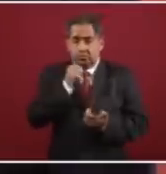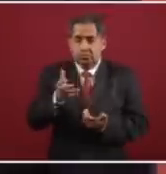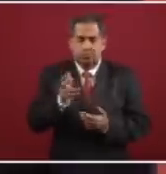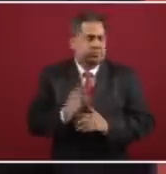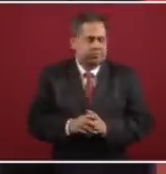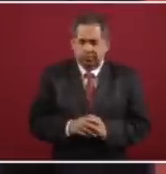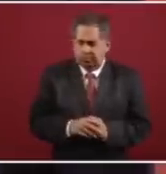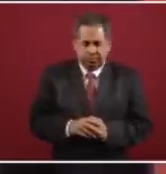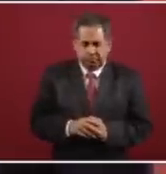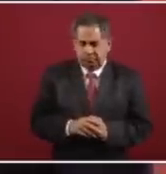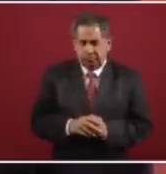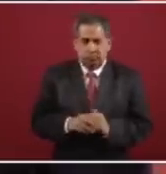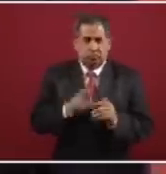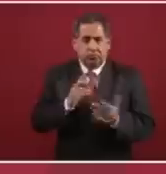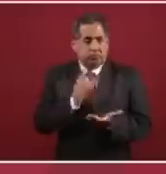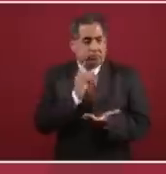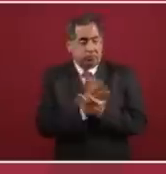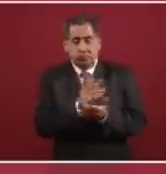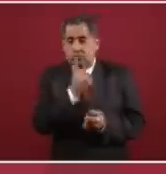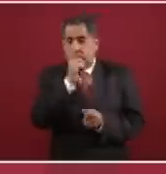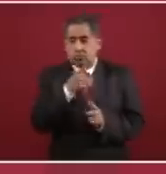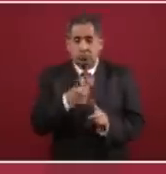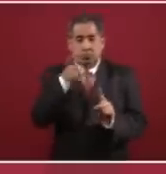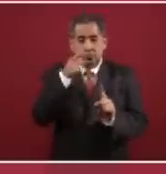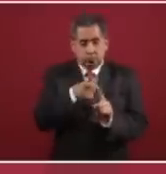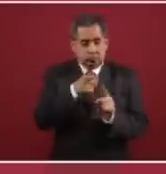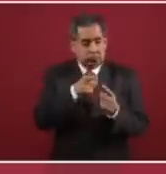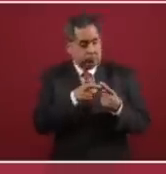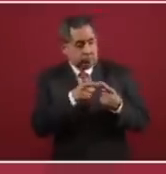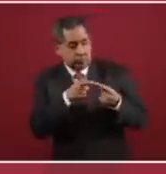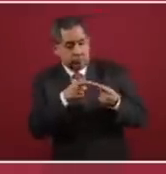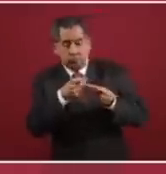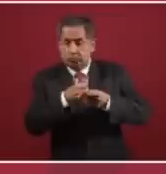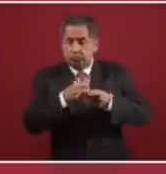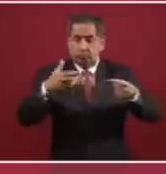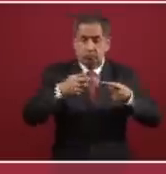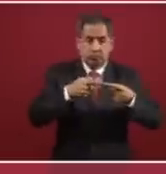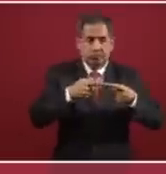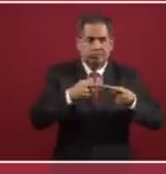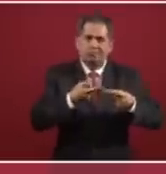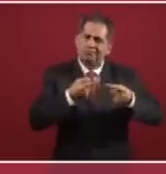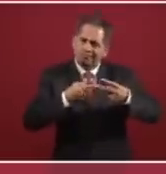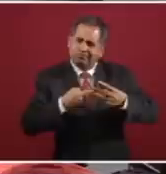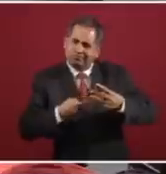no es el único indicador o parámetro para